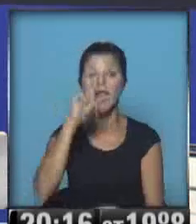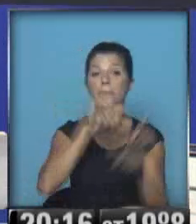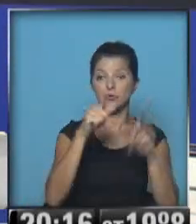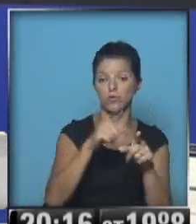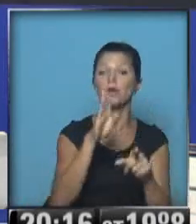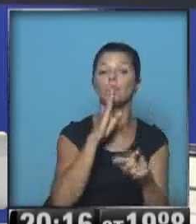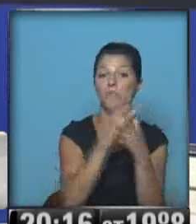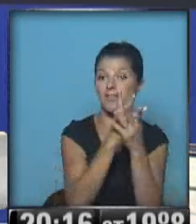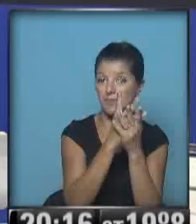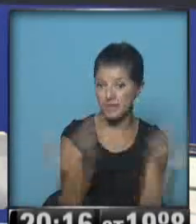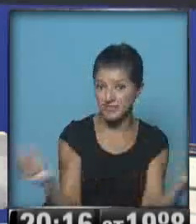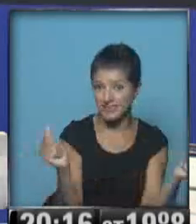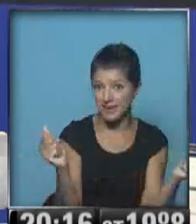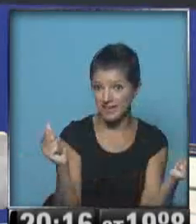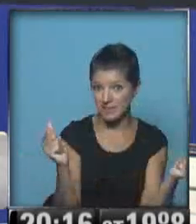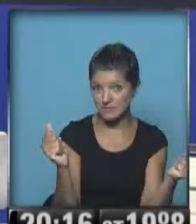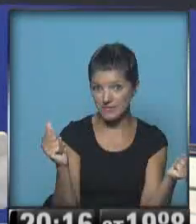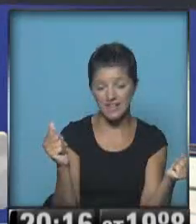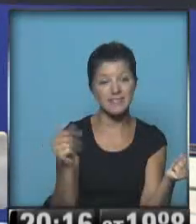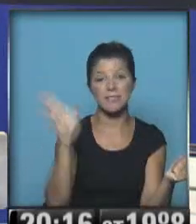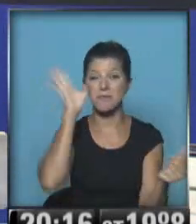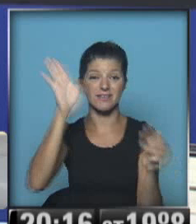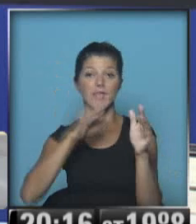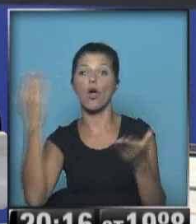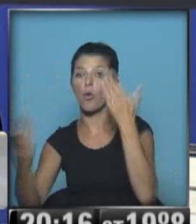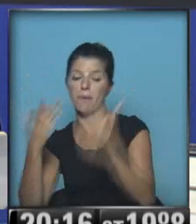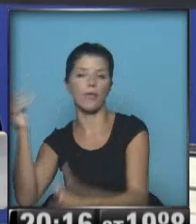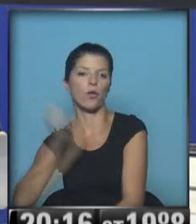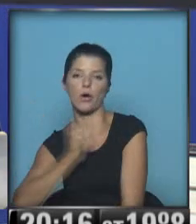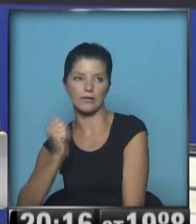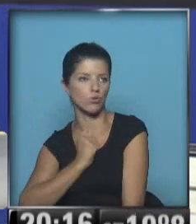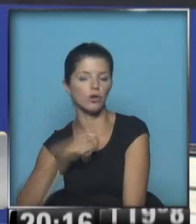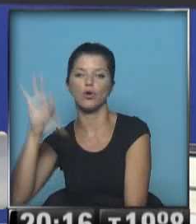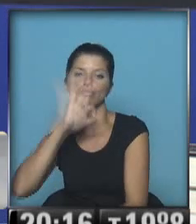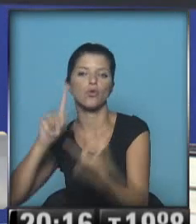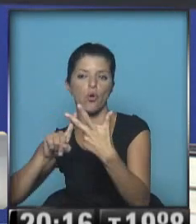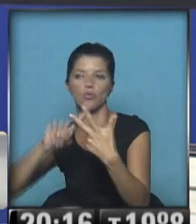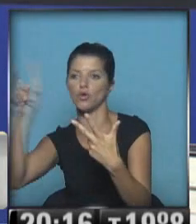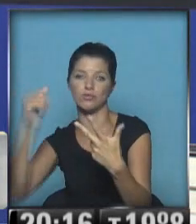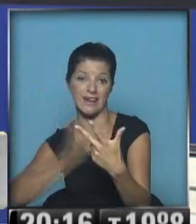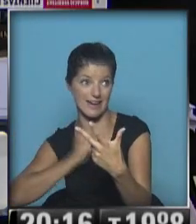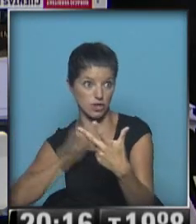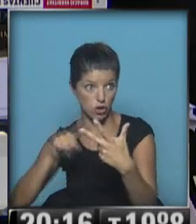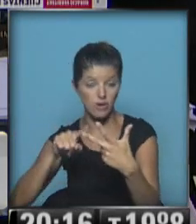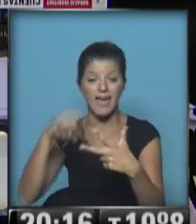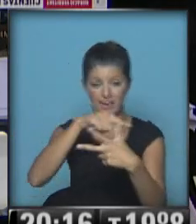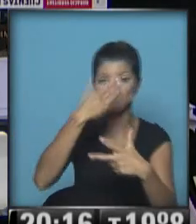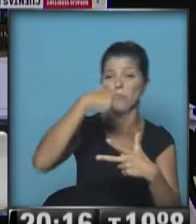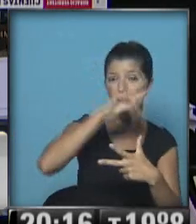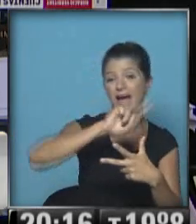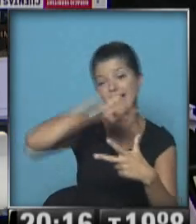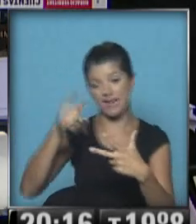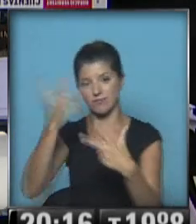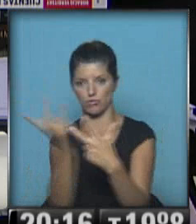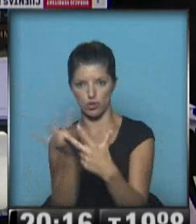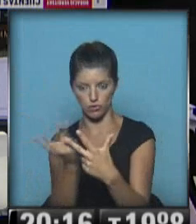judías desaparecidas es muy alta con el resto de la población católica o de otras religiones en Argentina De todas formas hay mucho